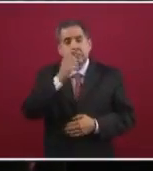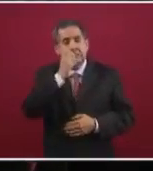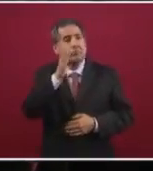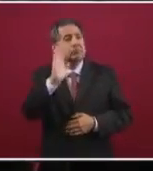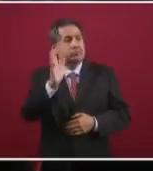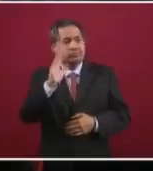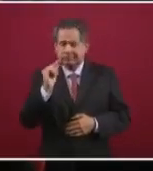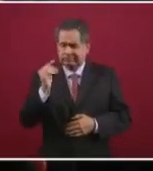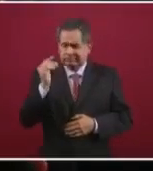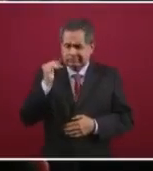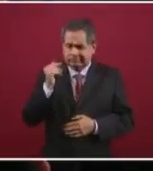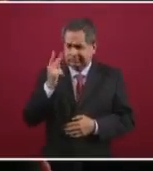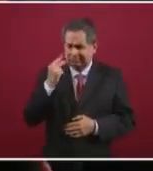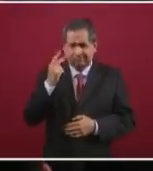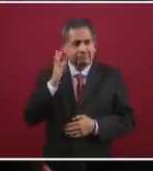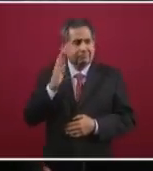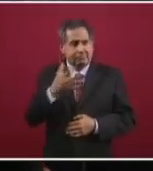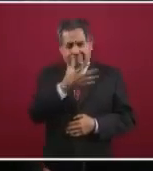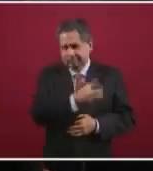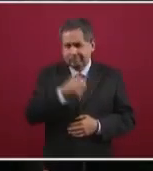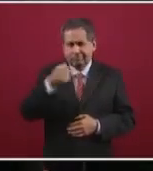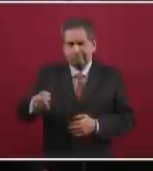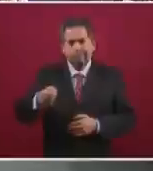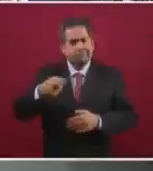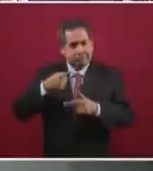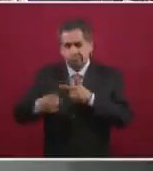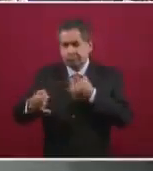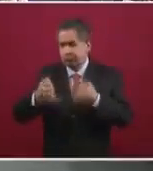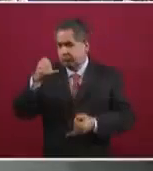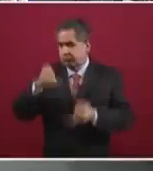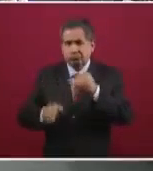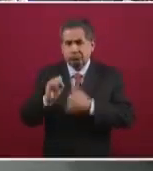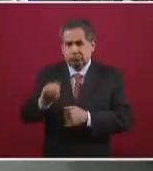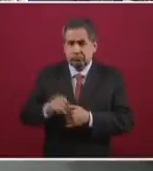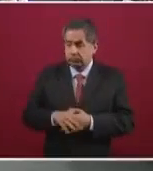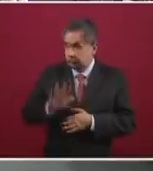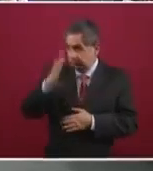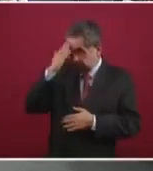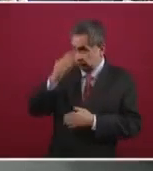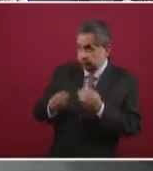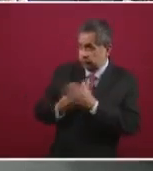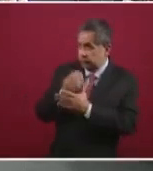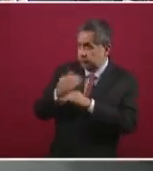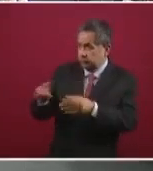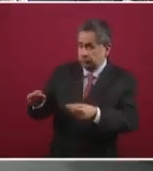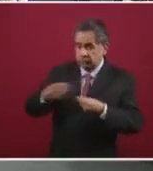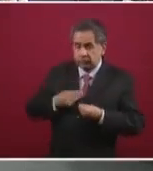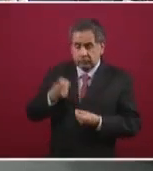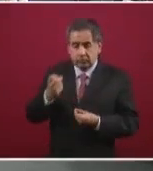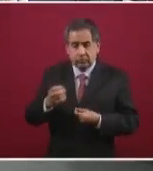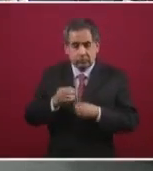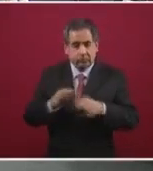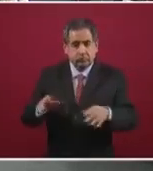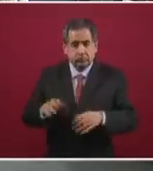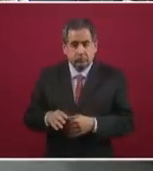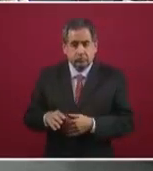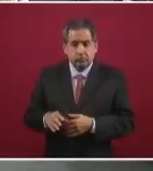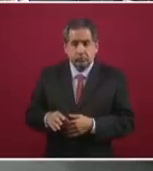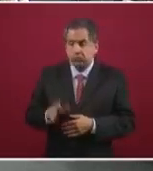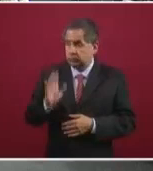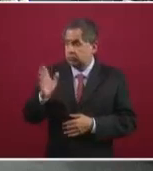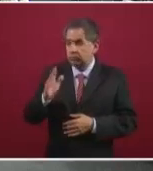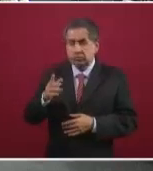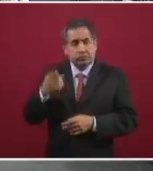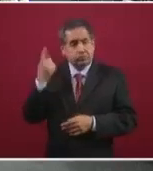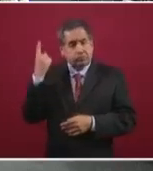presidente, hace un par de horas. Por eso le pregunto si tiene información nueva, si le informaron sobre este tema. Ya fue